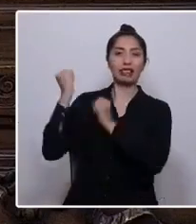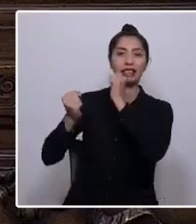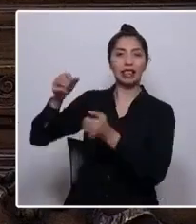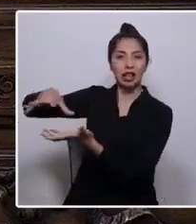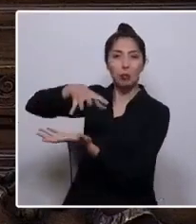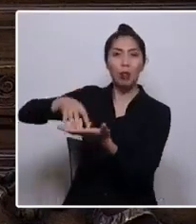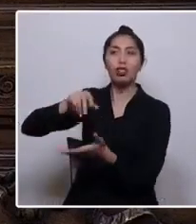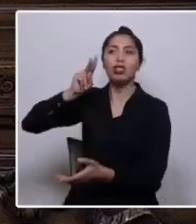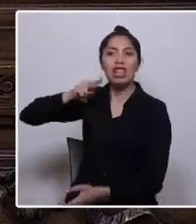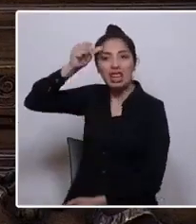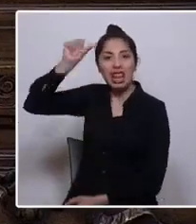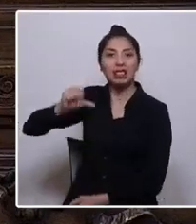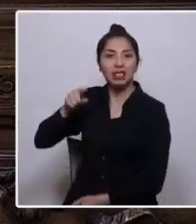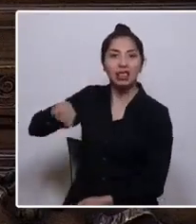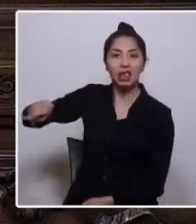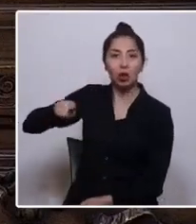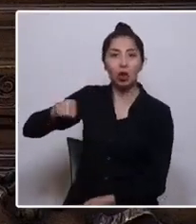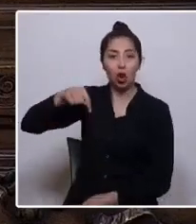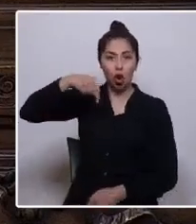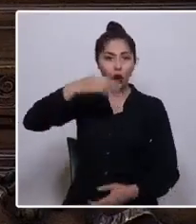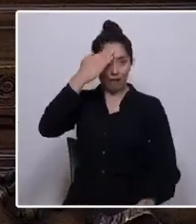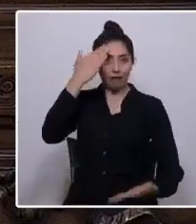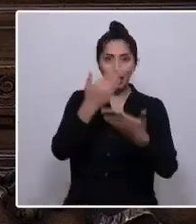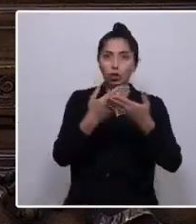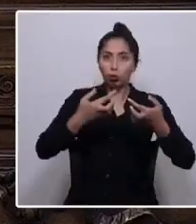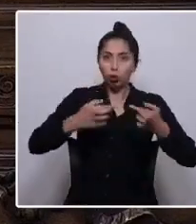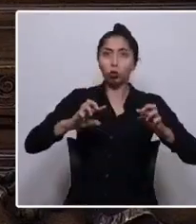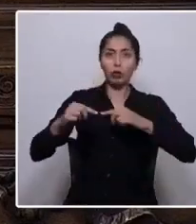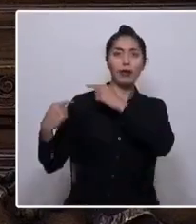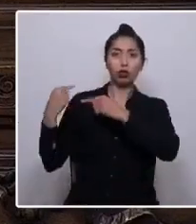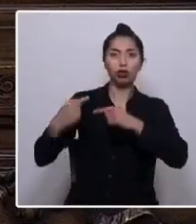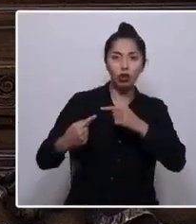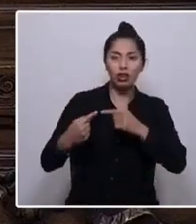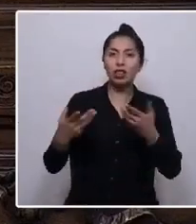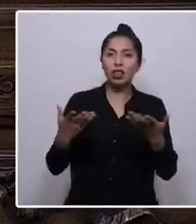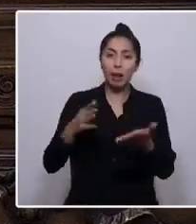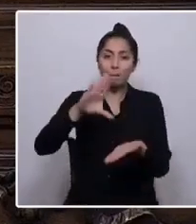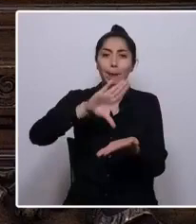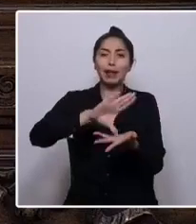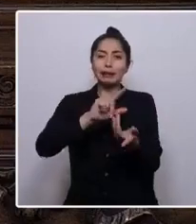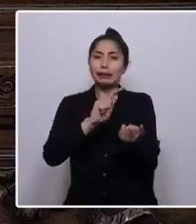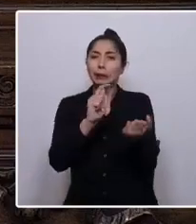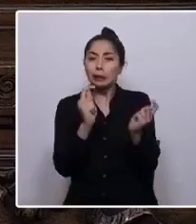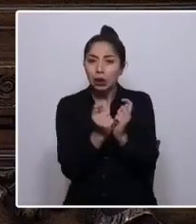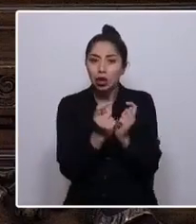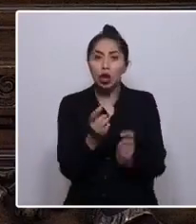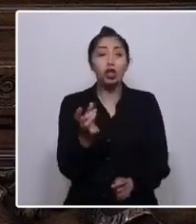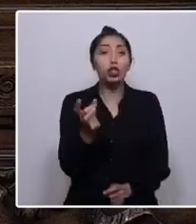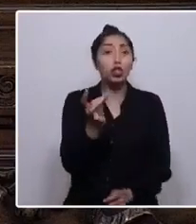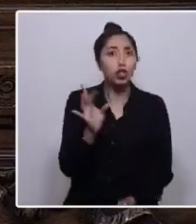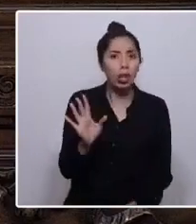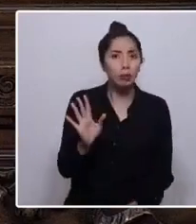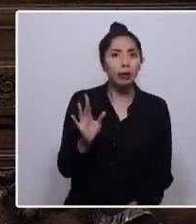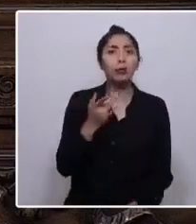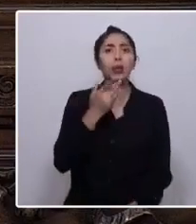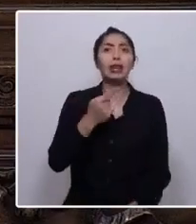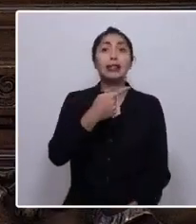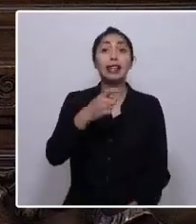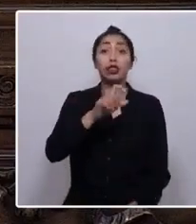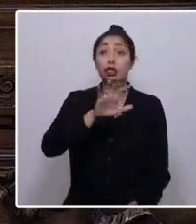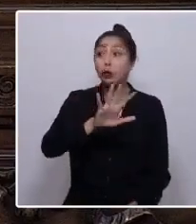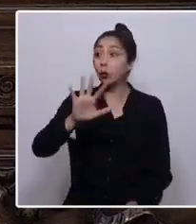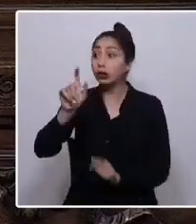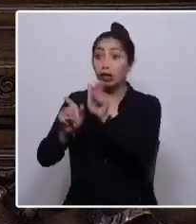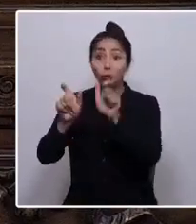hoy estamos frente a una oportunidad histórica de cambiar el país y no sólo porque 155